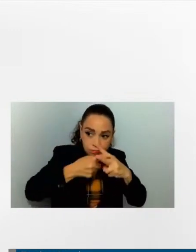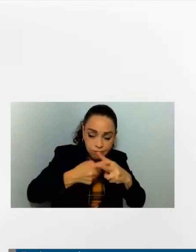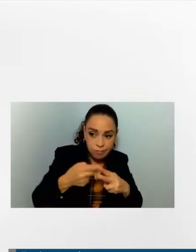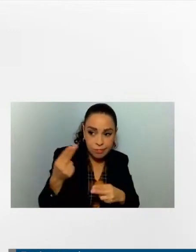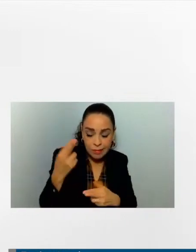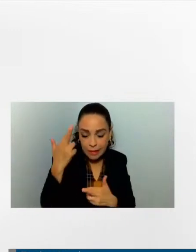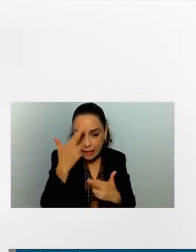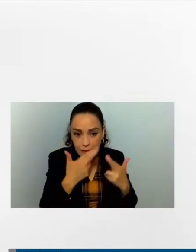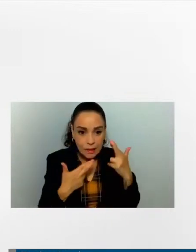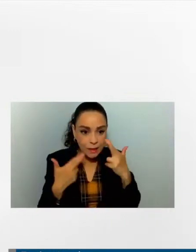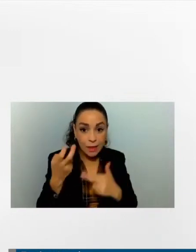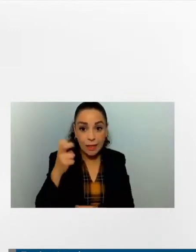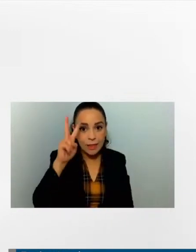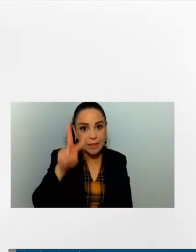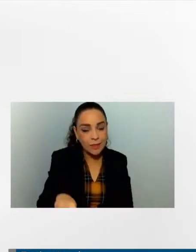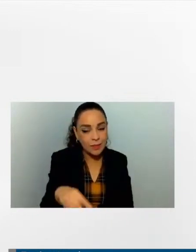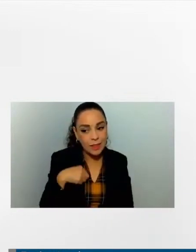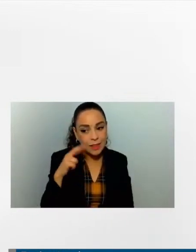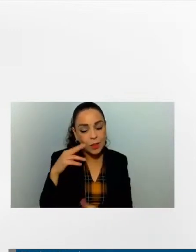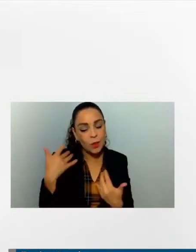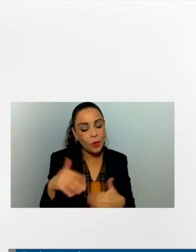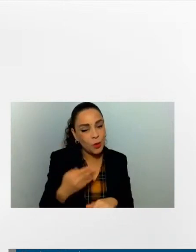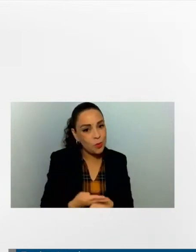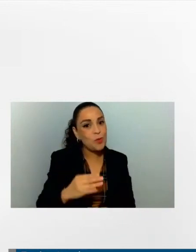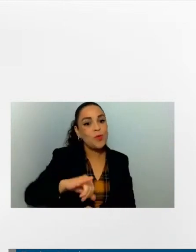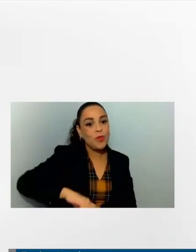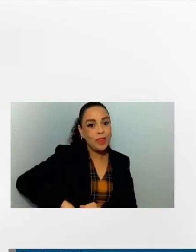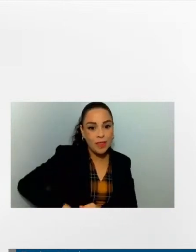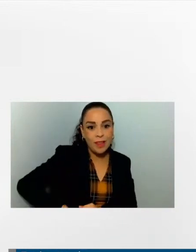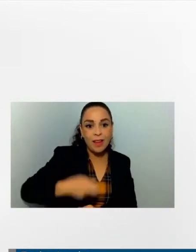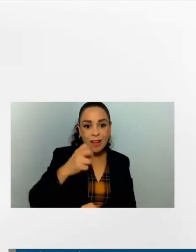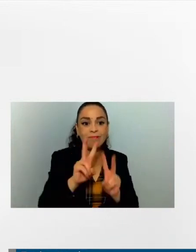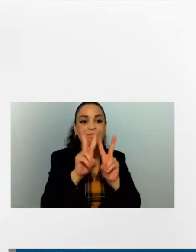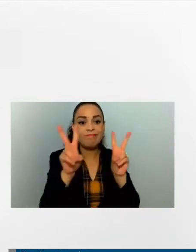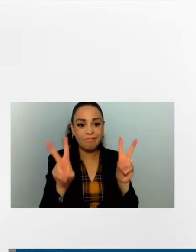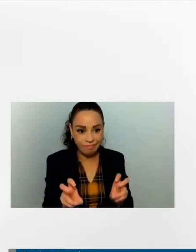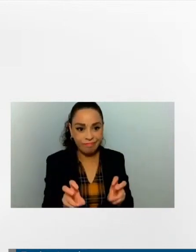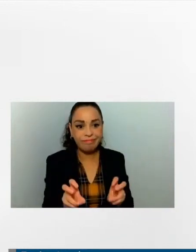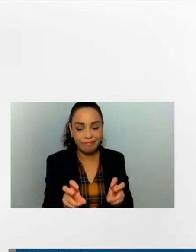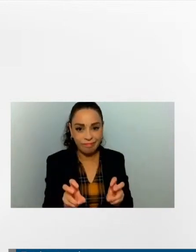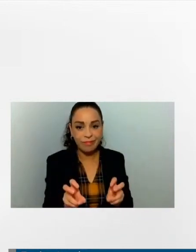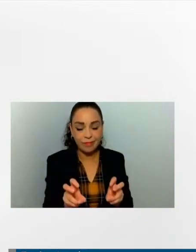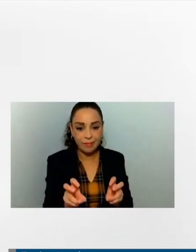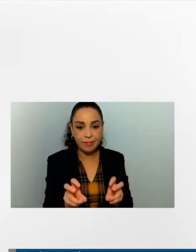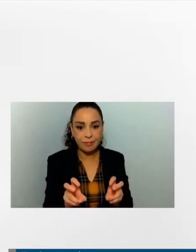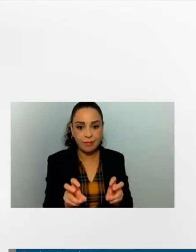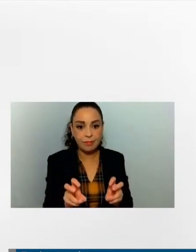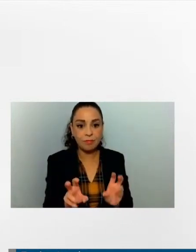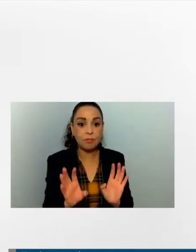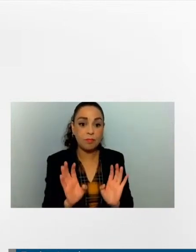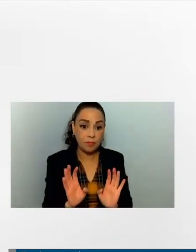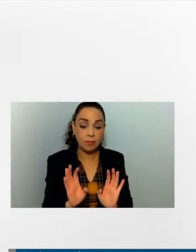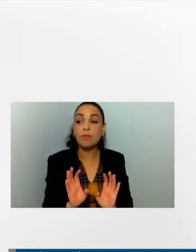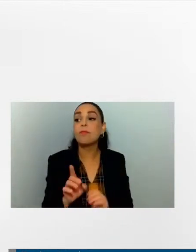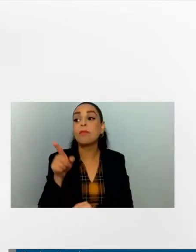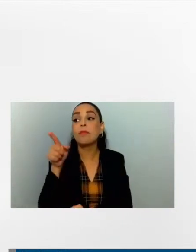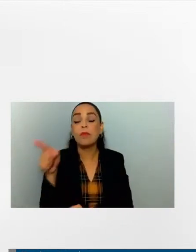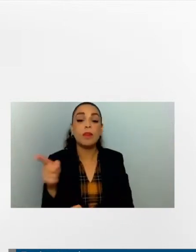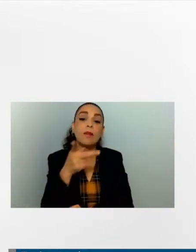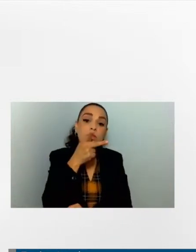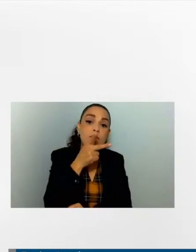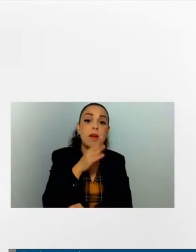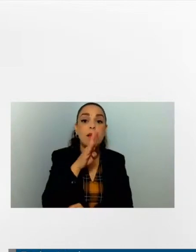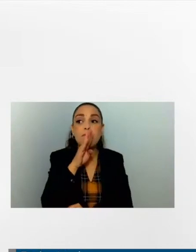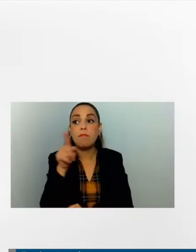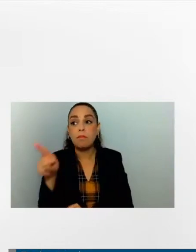pues interesante, vamos a tomar en consideración si el progenitor actuó de buena o mala fe durante el procedimiento y